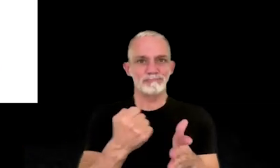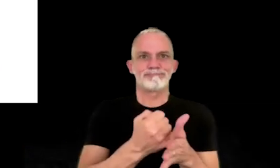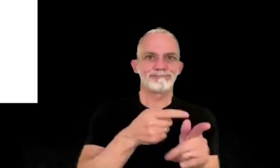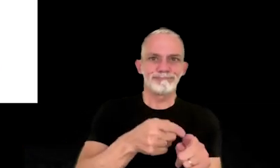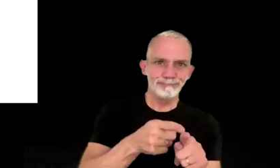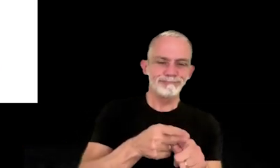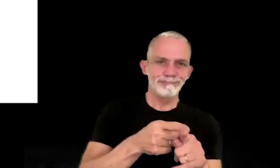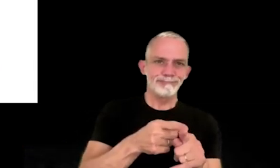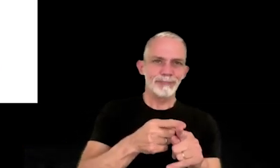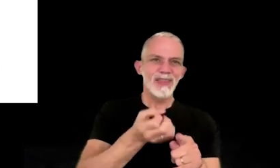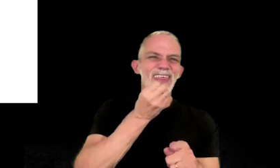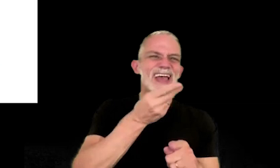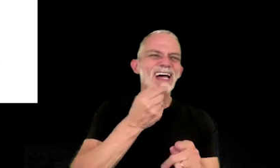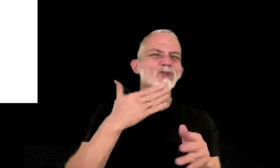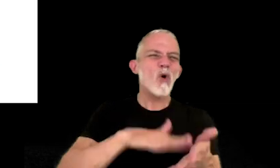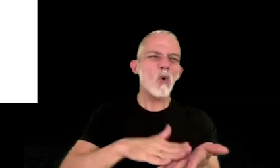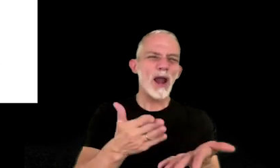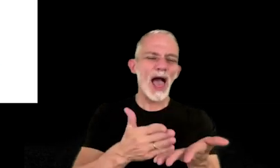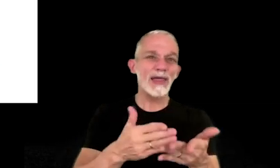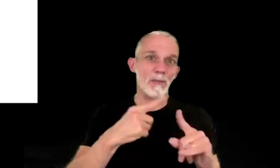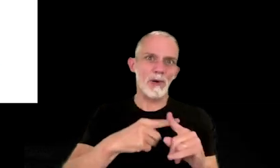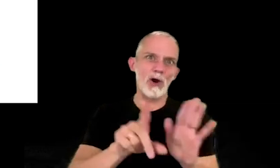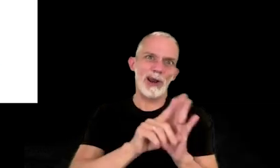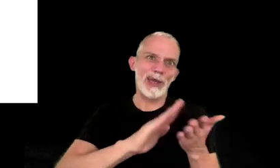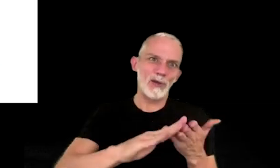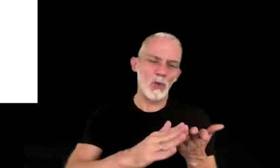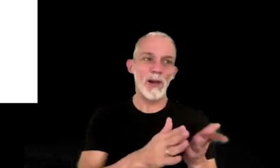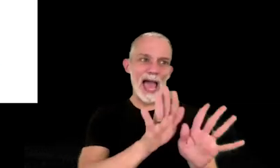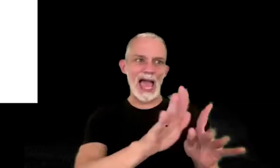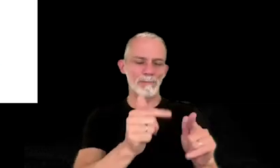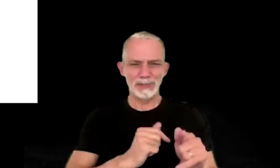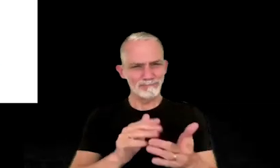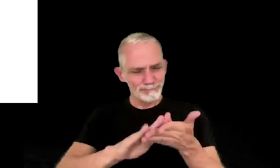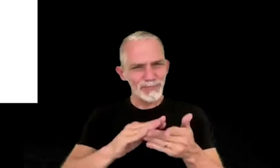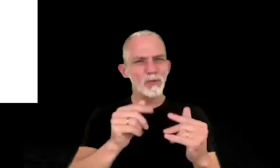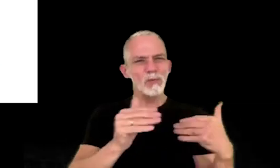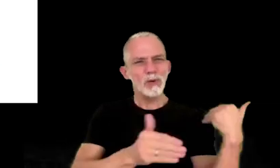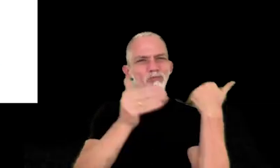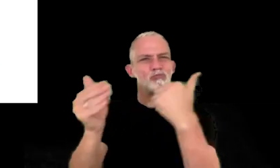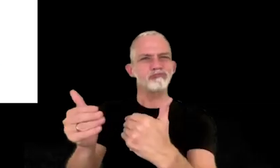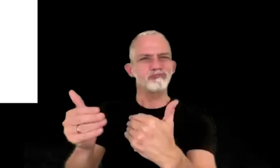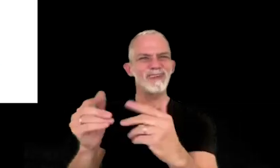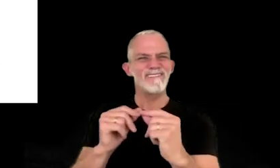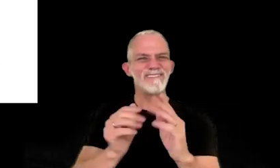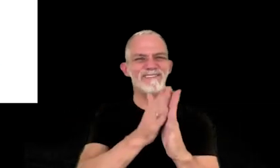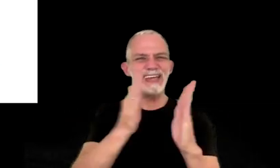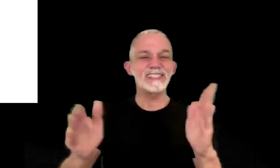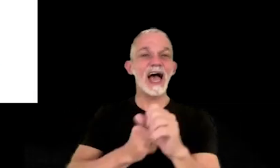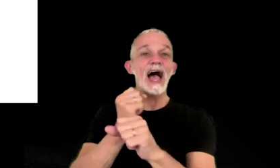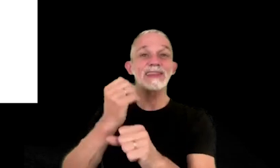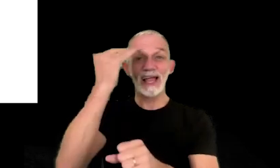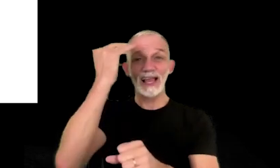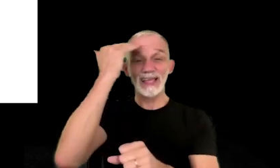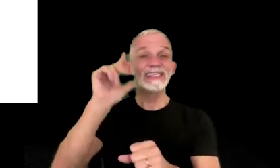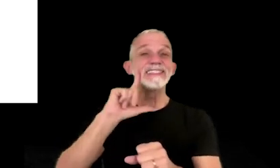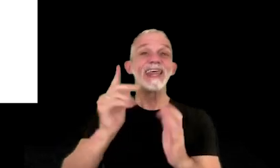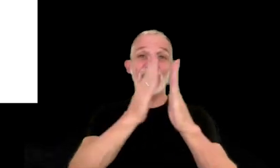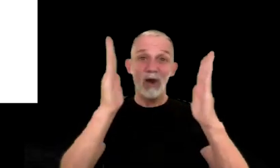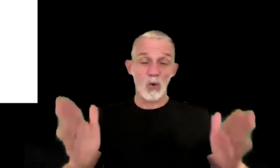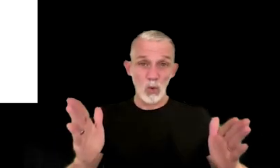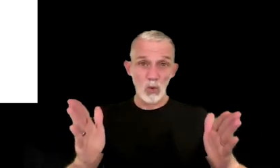las declaraciones juradas, ha decidido una nueva prórroga hasta el 15 de julio